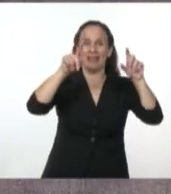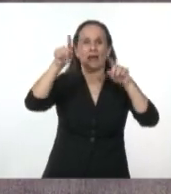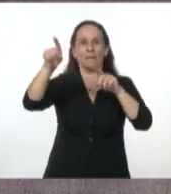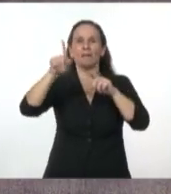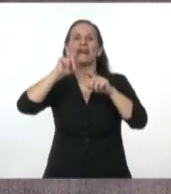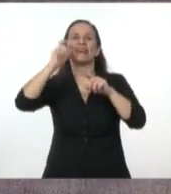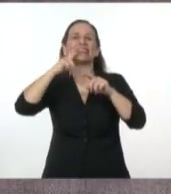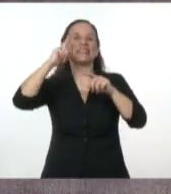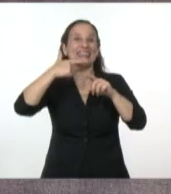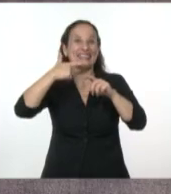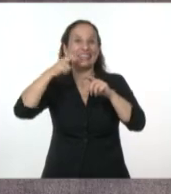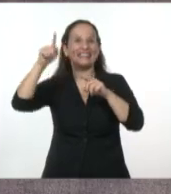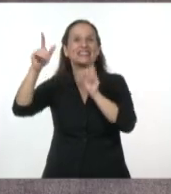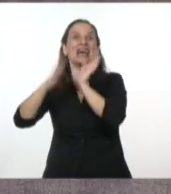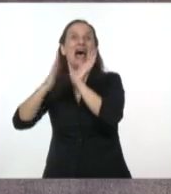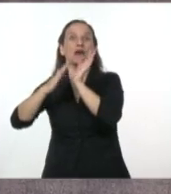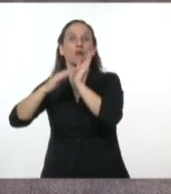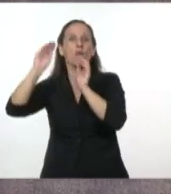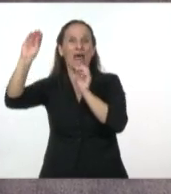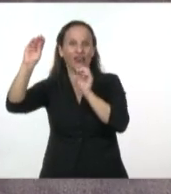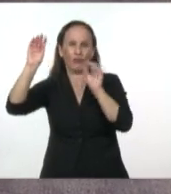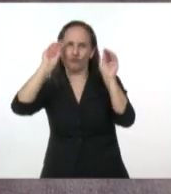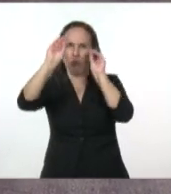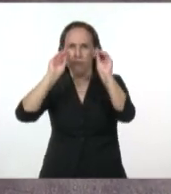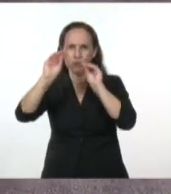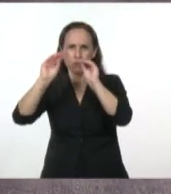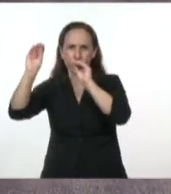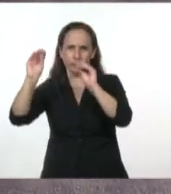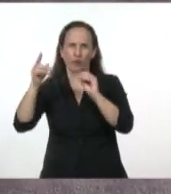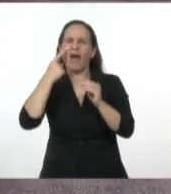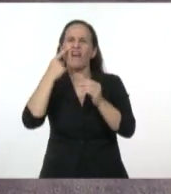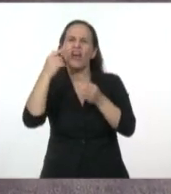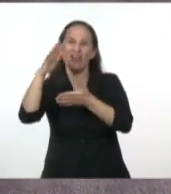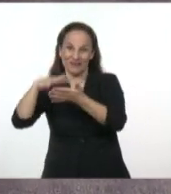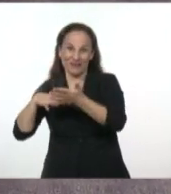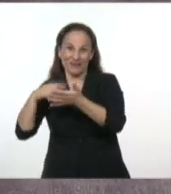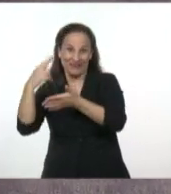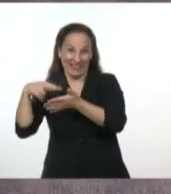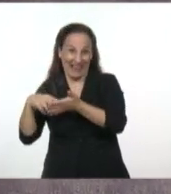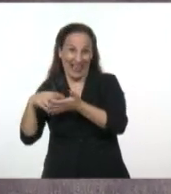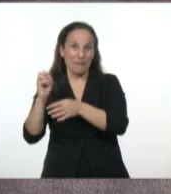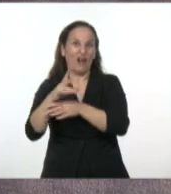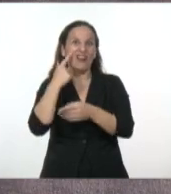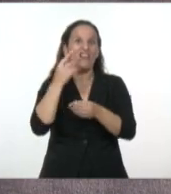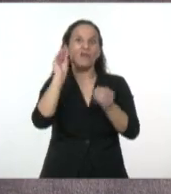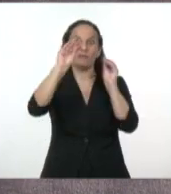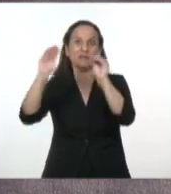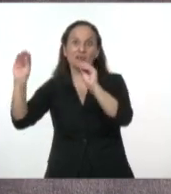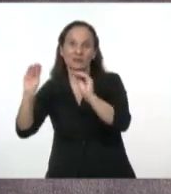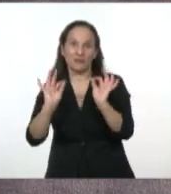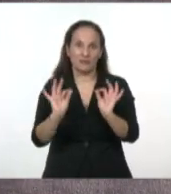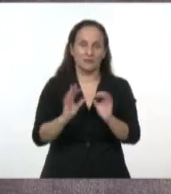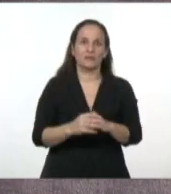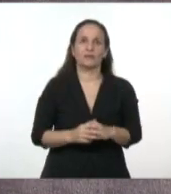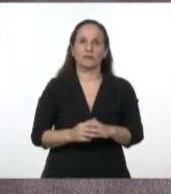los argumentos y los procedimientos que podemos ver presentes en esta primera carta que leímos. Entonces, vamos